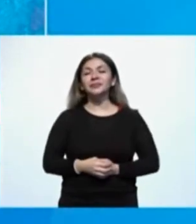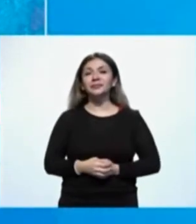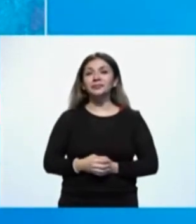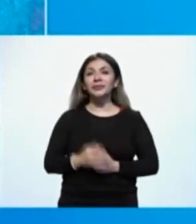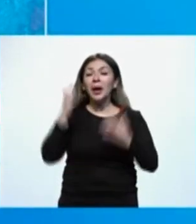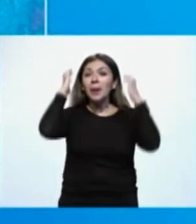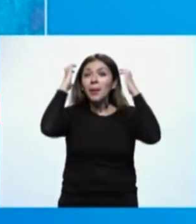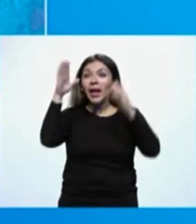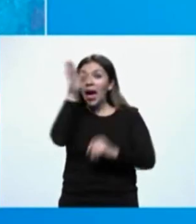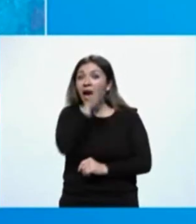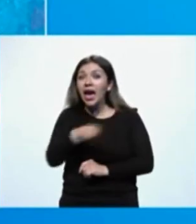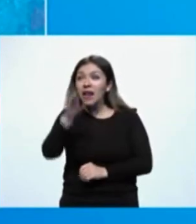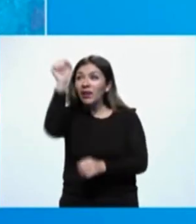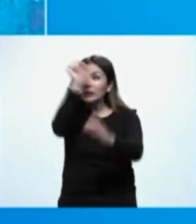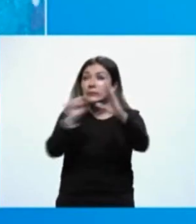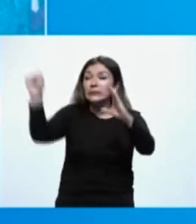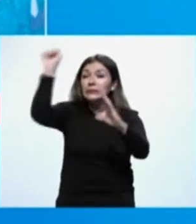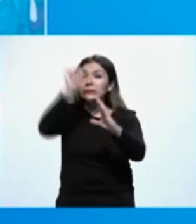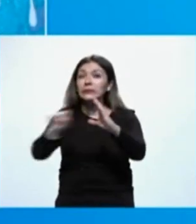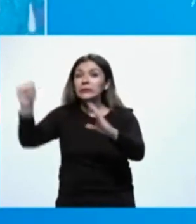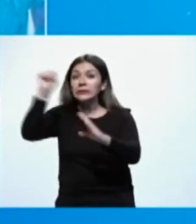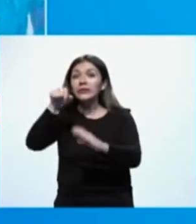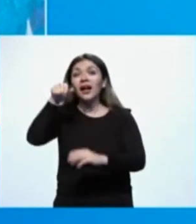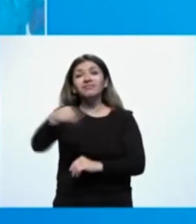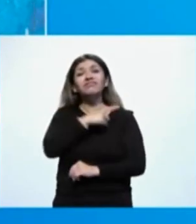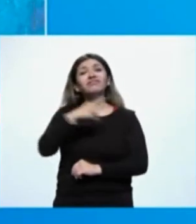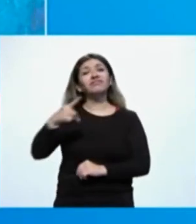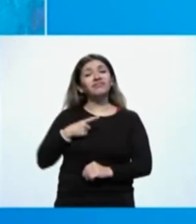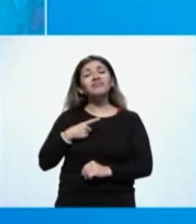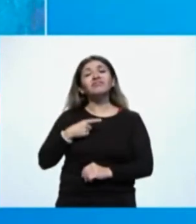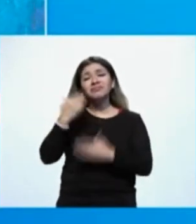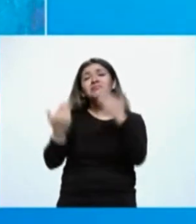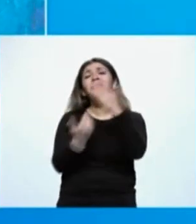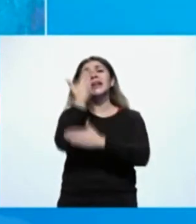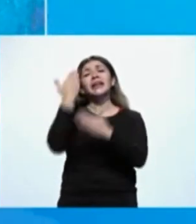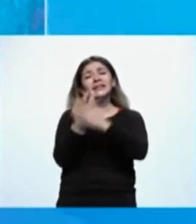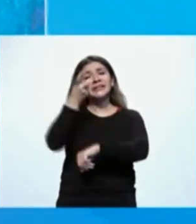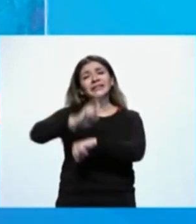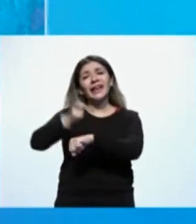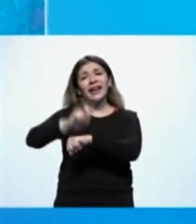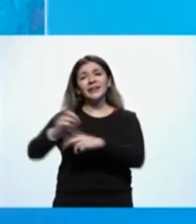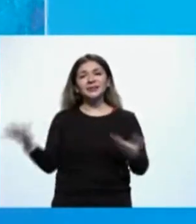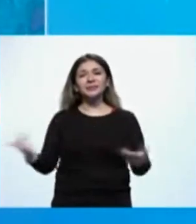Bañar un elefante en una palangana es algo que hay que hacer cada mañana.